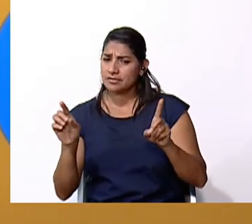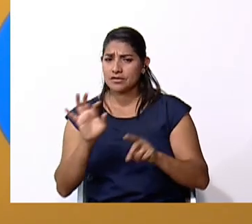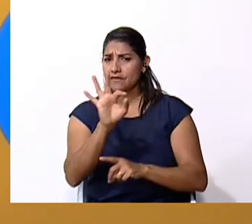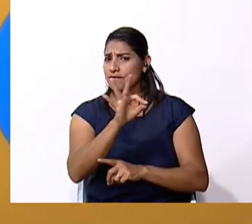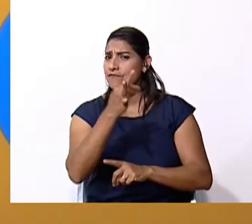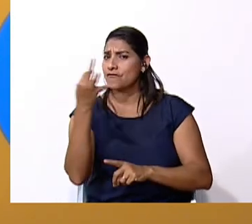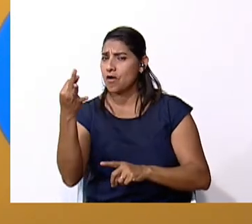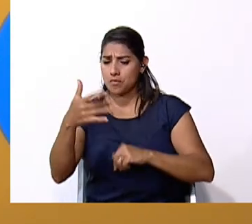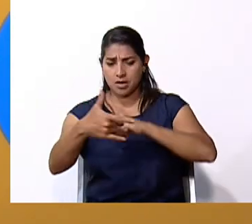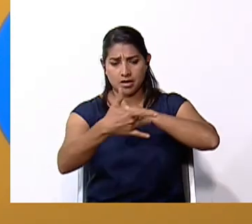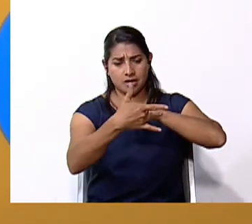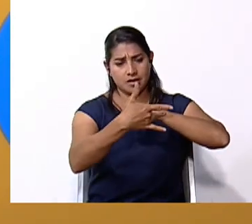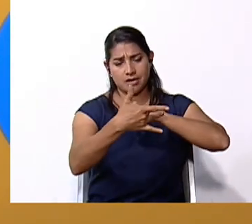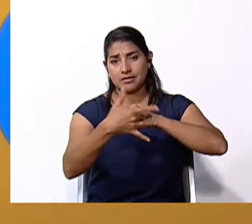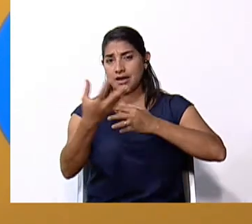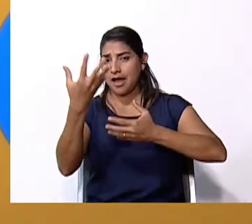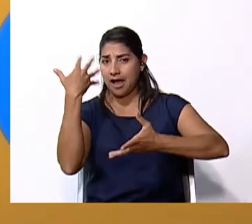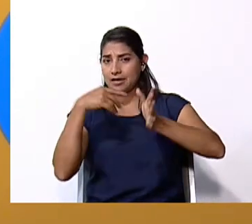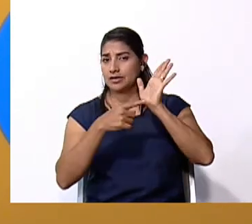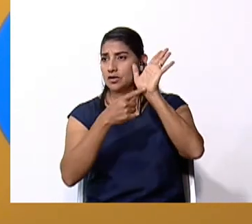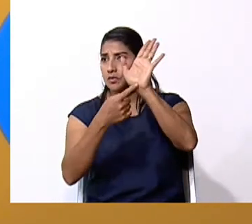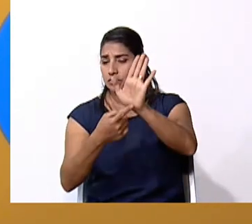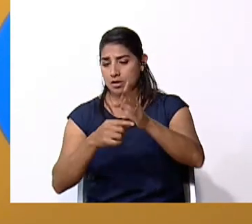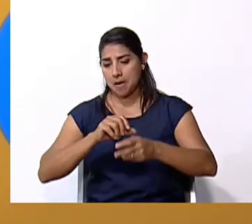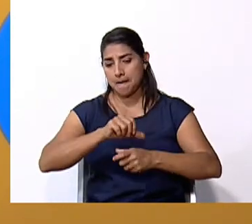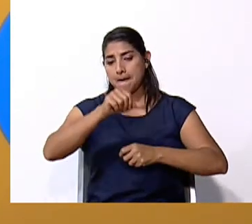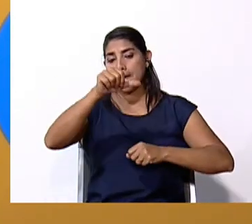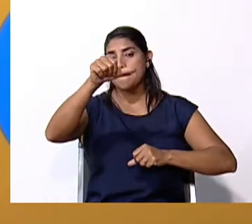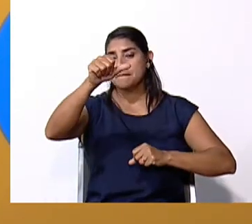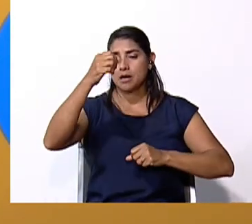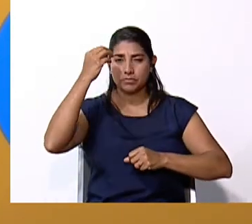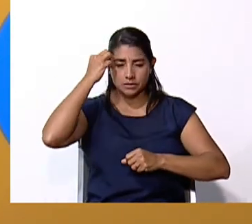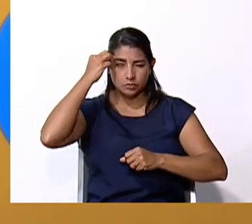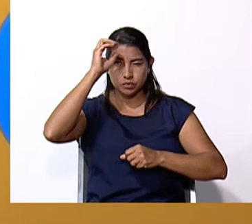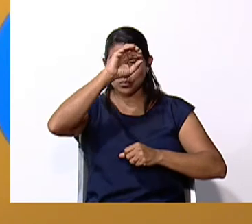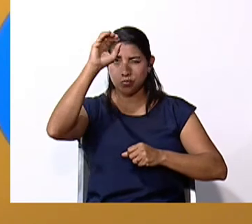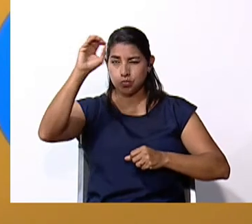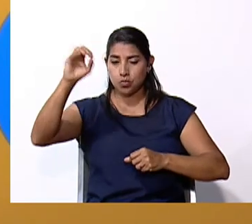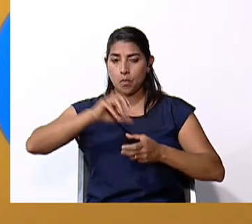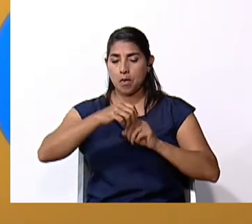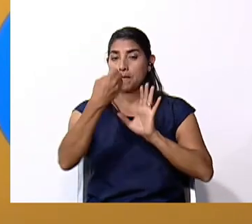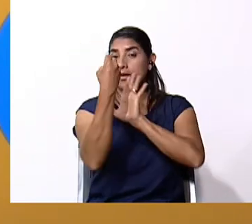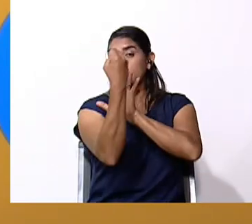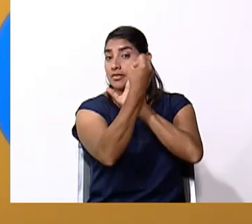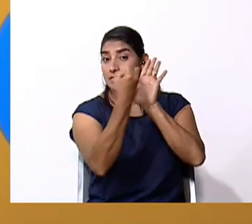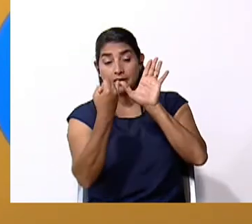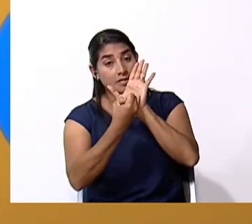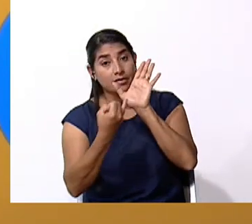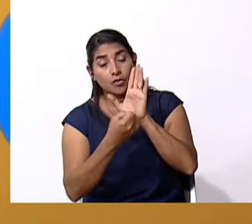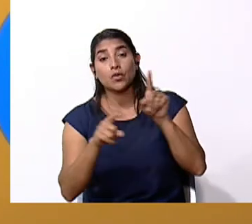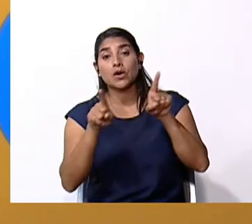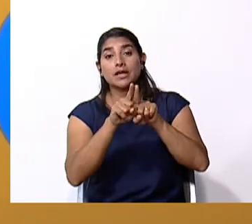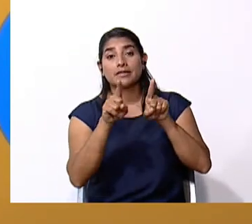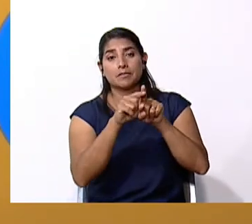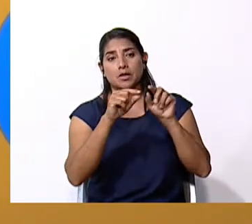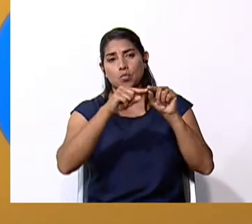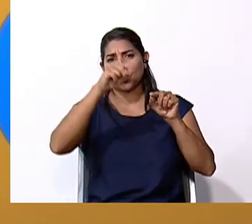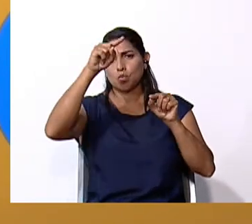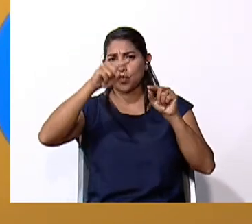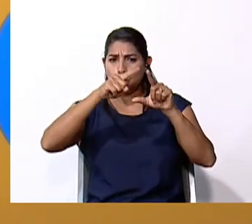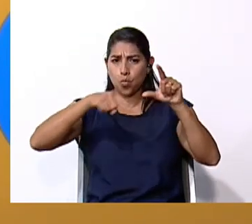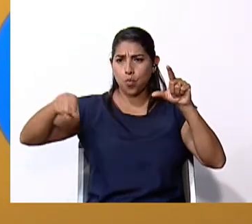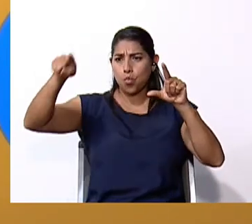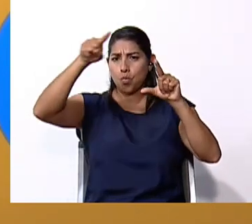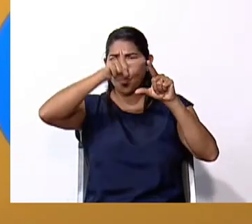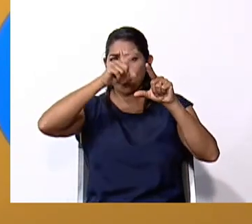diferentes estrategias como las que les presenté. Mapas conceptuales, mapa pictórico y gráfico. Eso lo